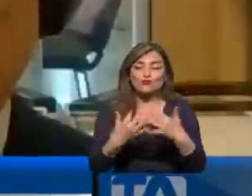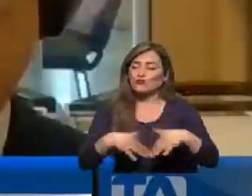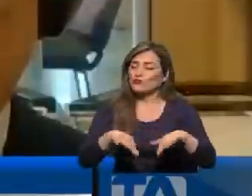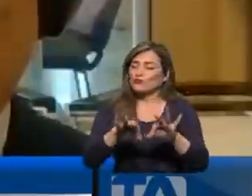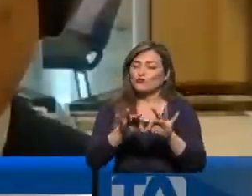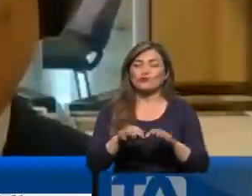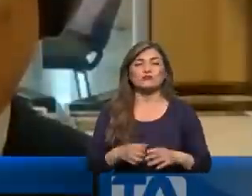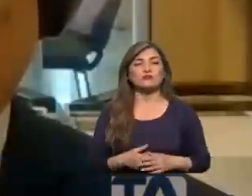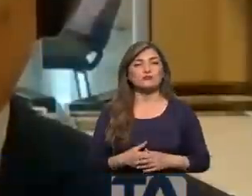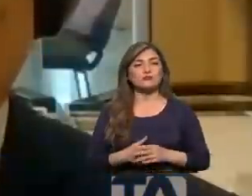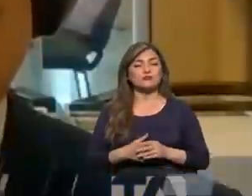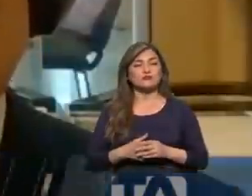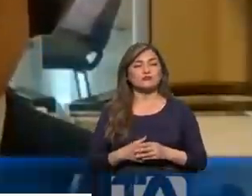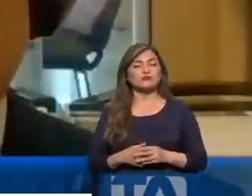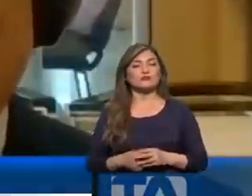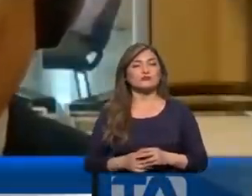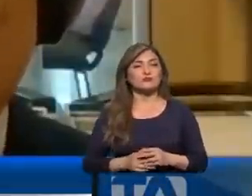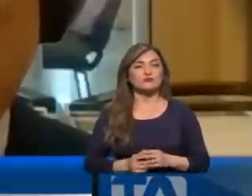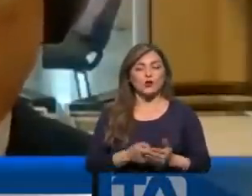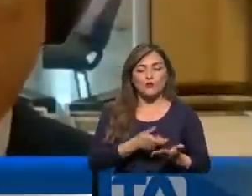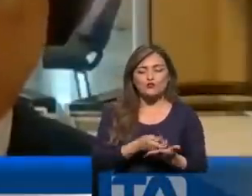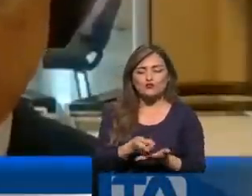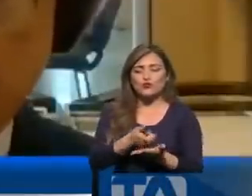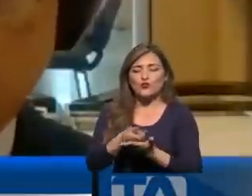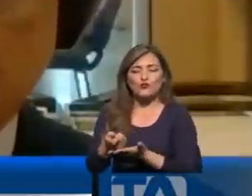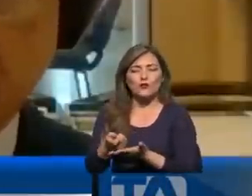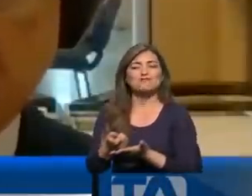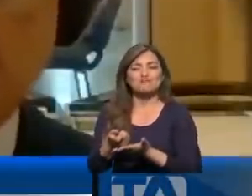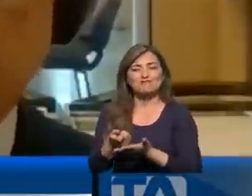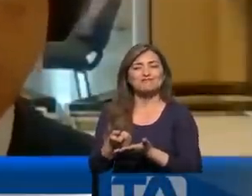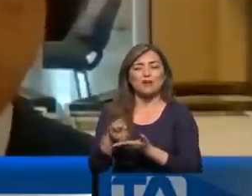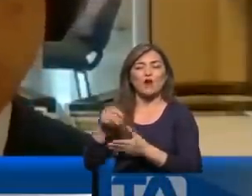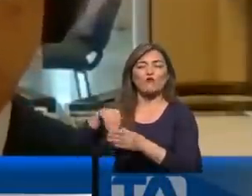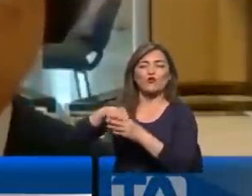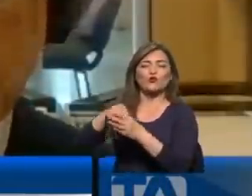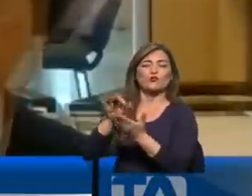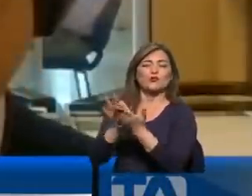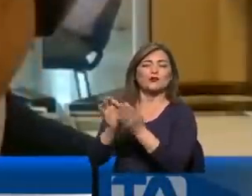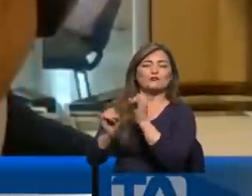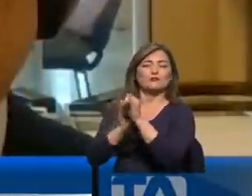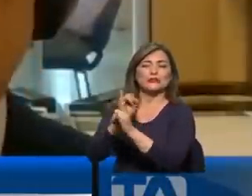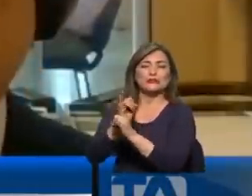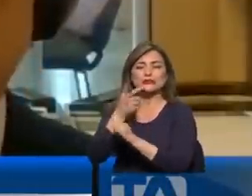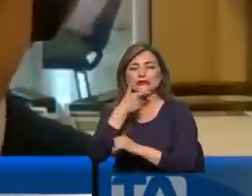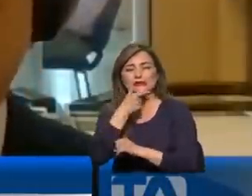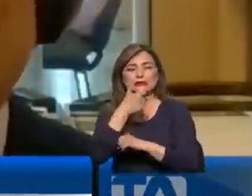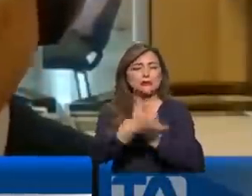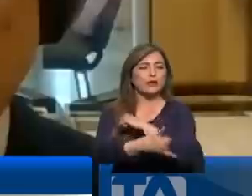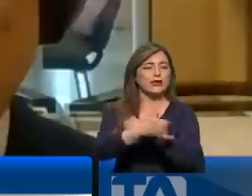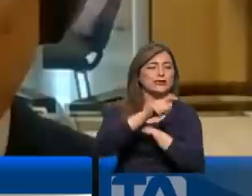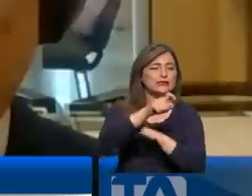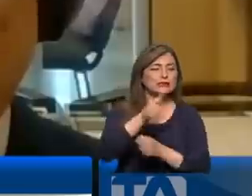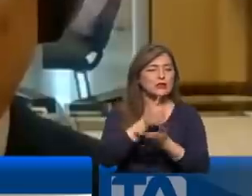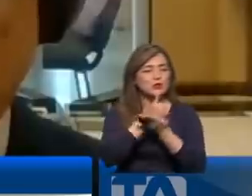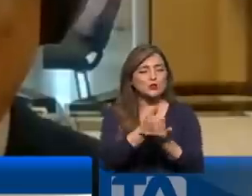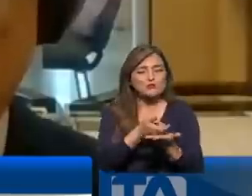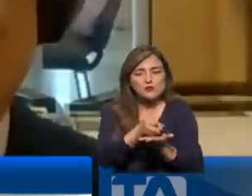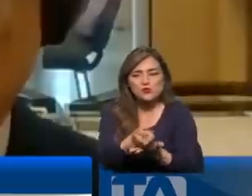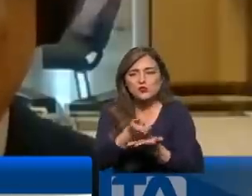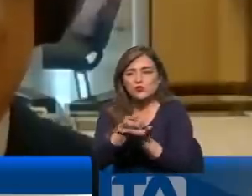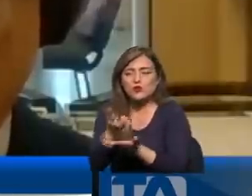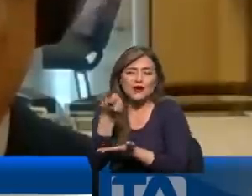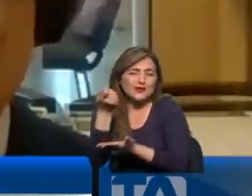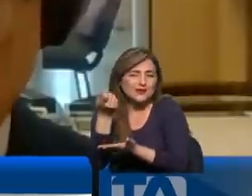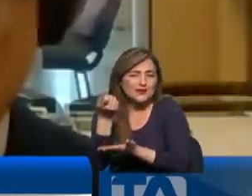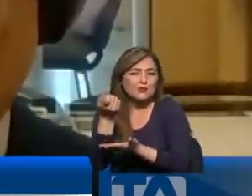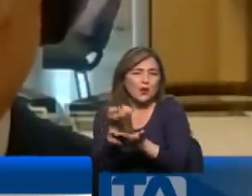Fondo Monetario, que tiene que velar por la liquidez mundial, decide que hay que darle más plata a la economía para que